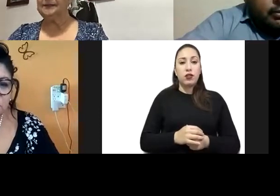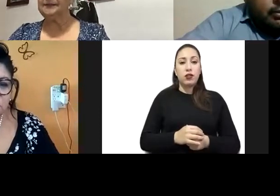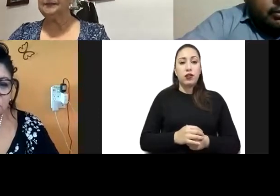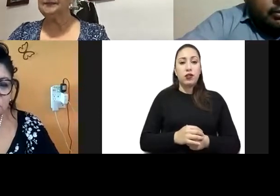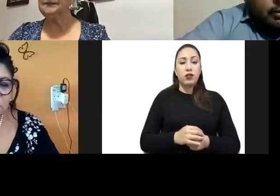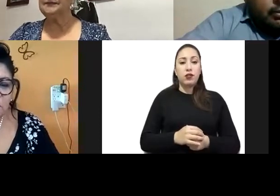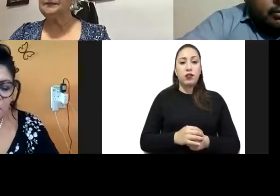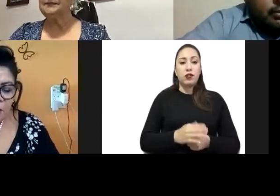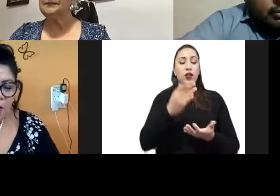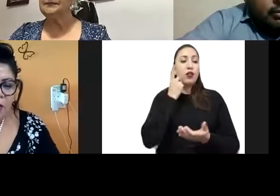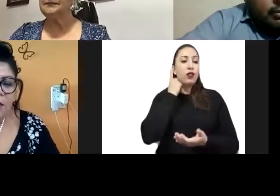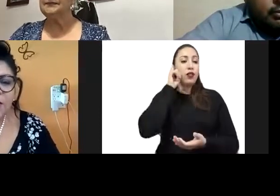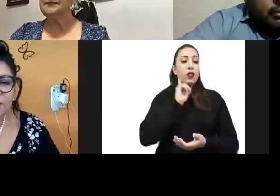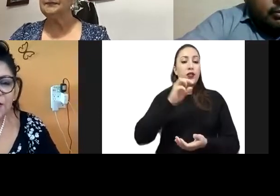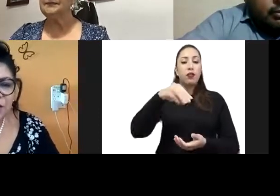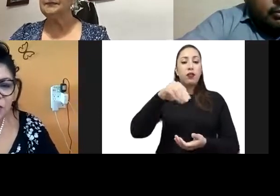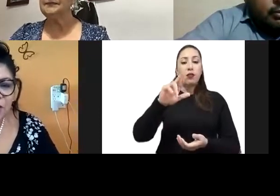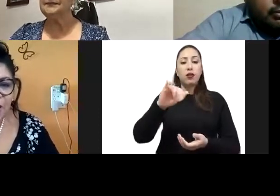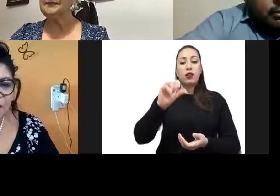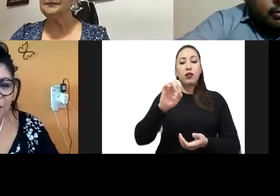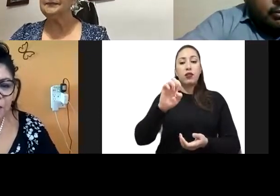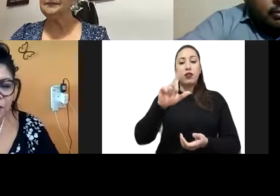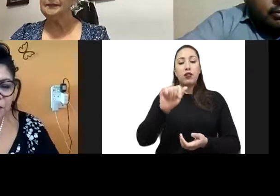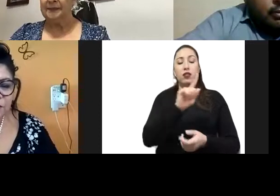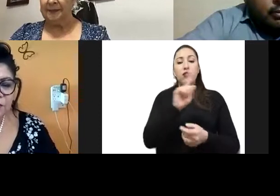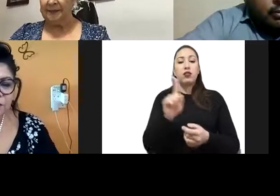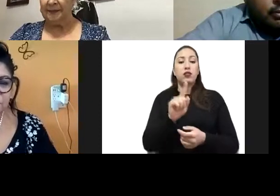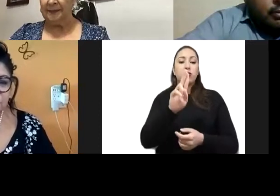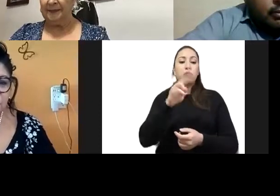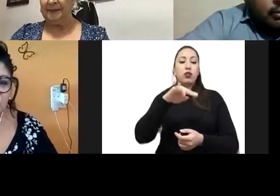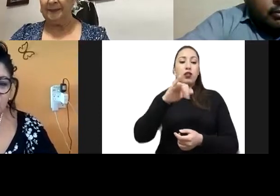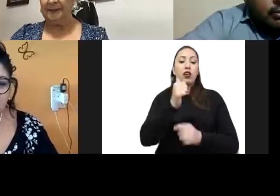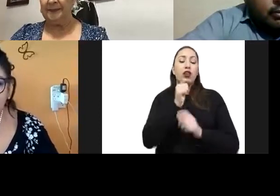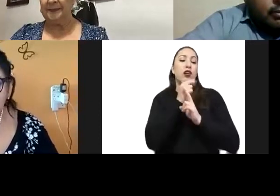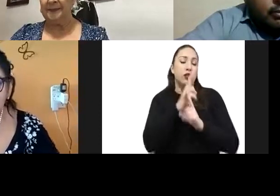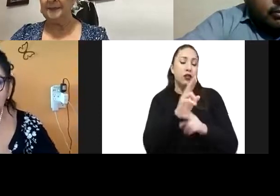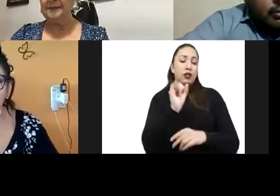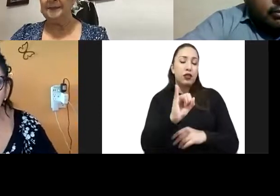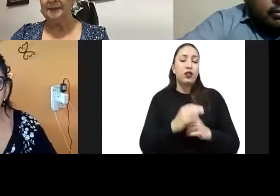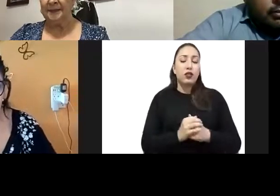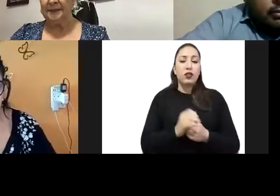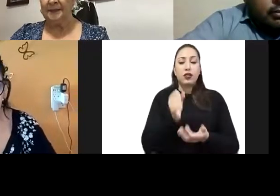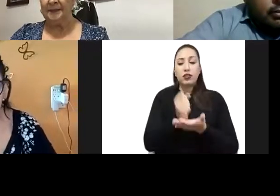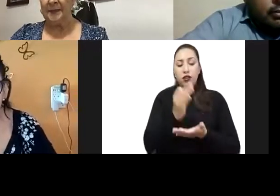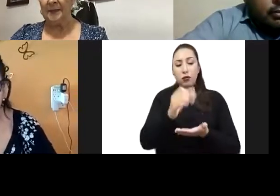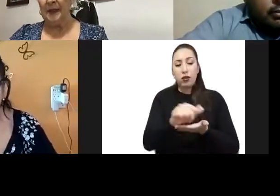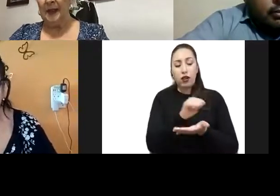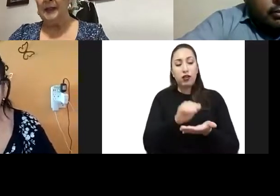Diputada Marisela Zúñiga. Marisela Zúñiga, a favor. Muchísimas gracias. Se aprueba el acta, diputada